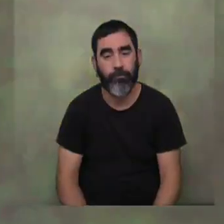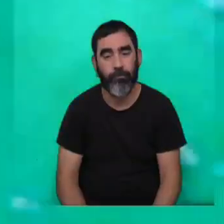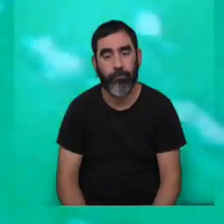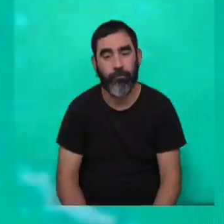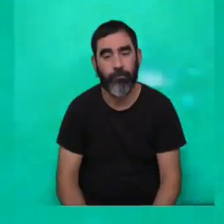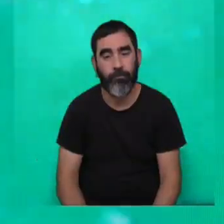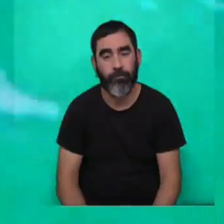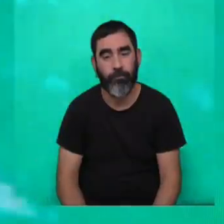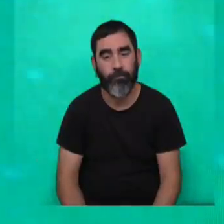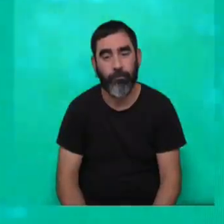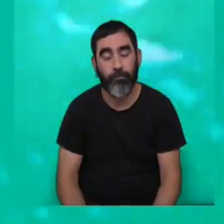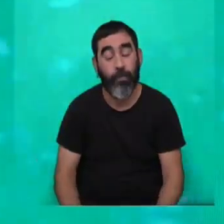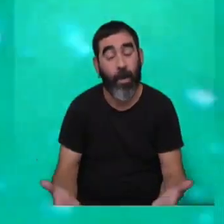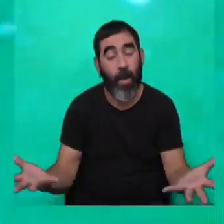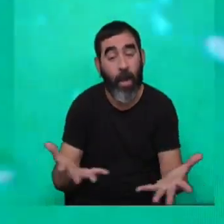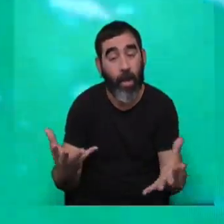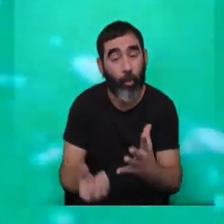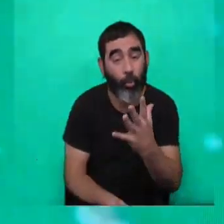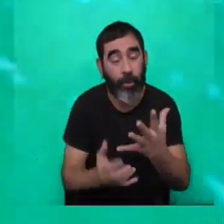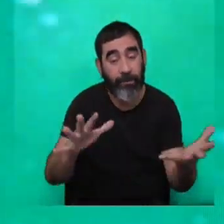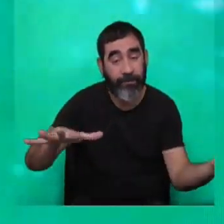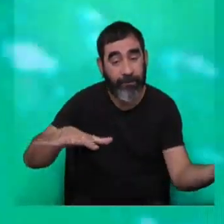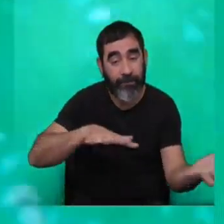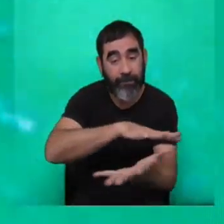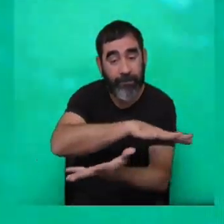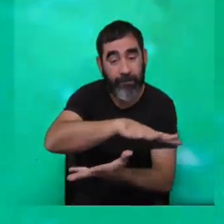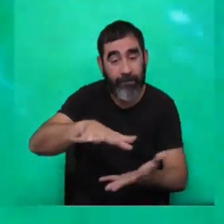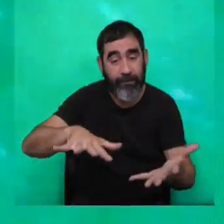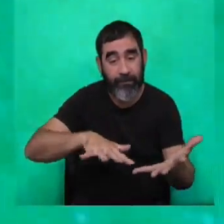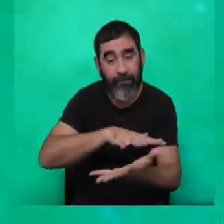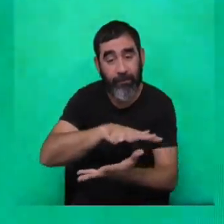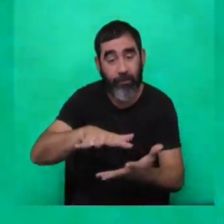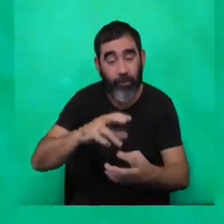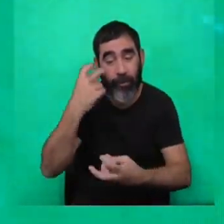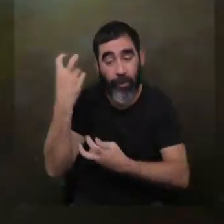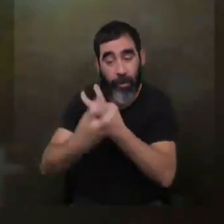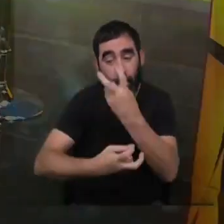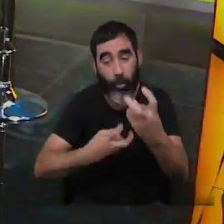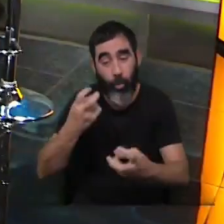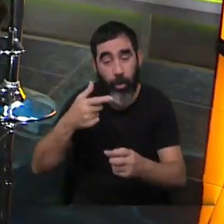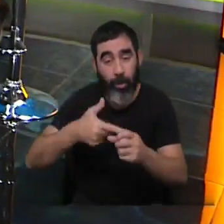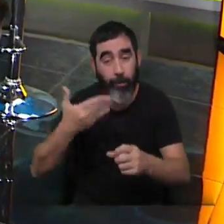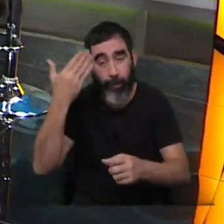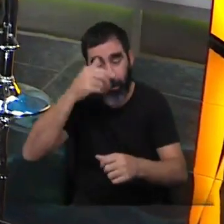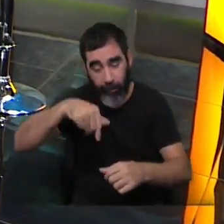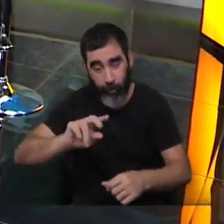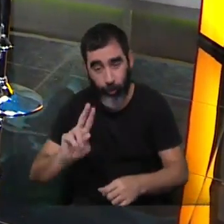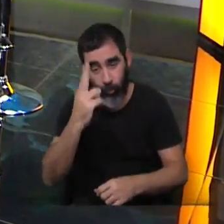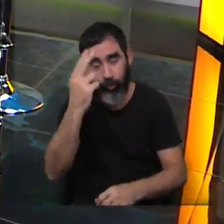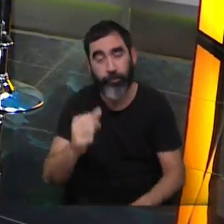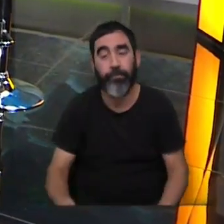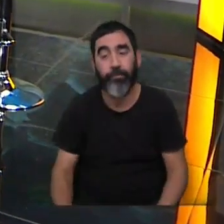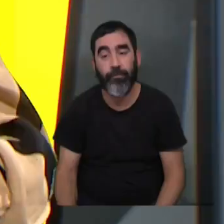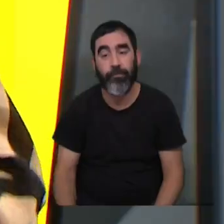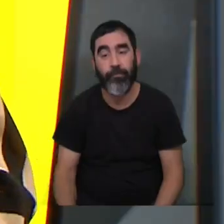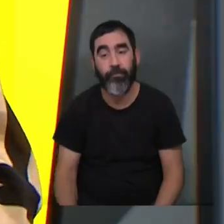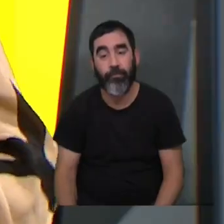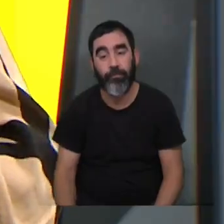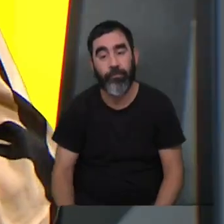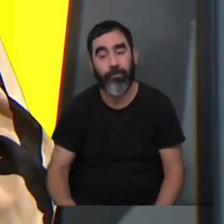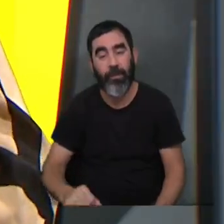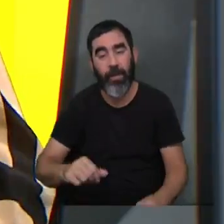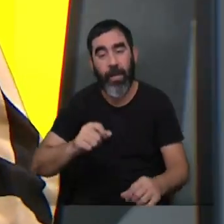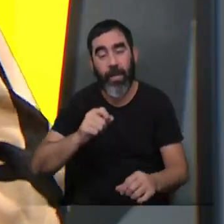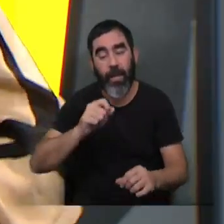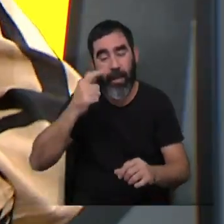Bien, de paso un toque de actualidad, ¿no? Con la situación actual de prospección en búsqueda de hidrocarburos en territorio uruguayo. Eso mismo, eso, la geología,